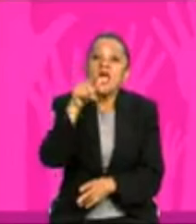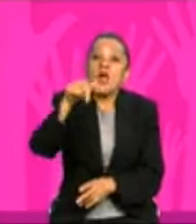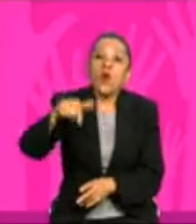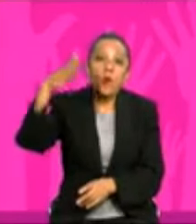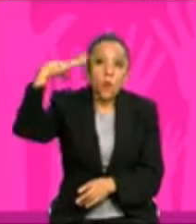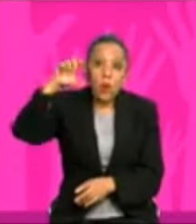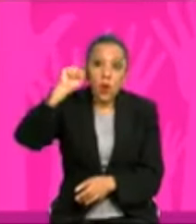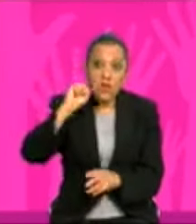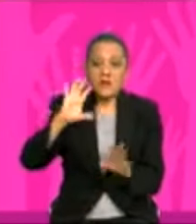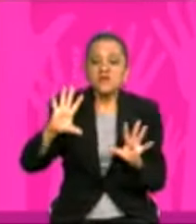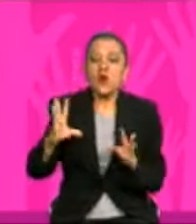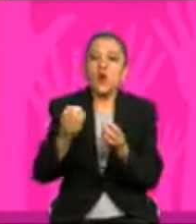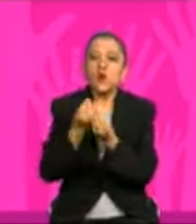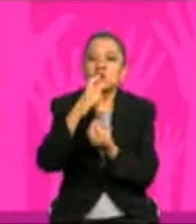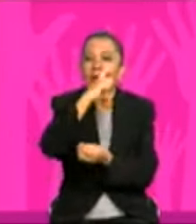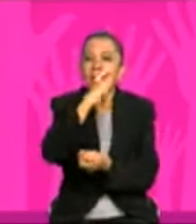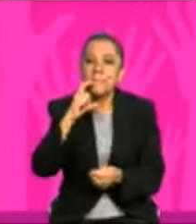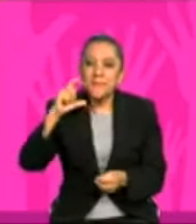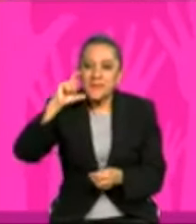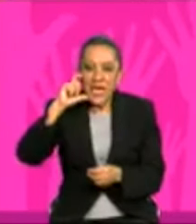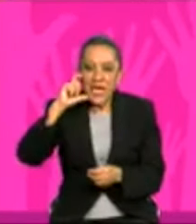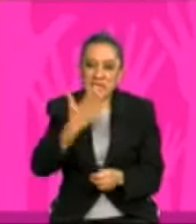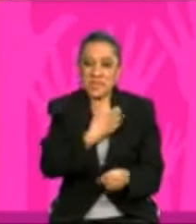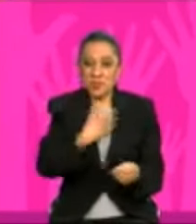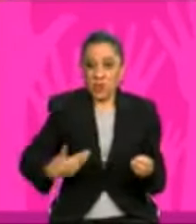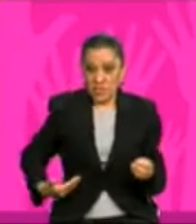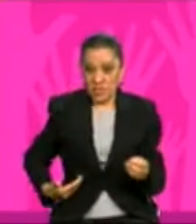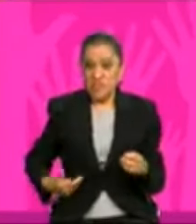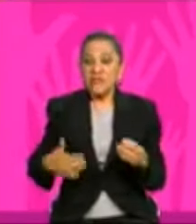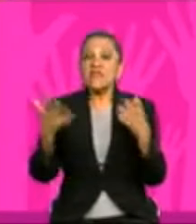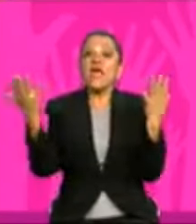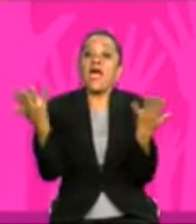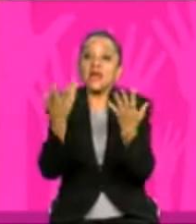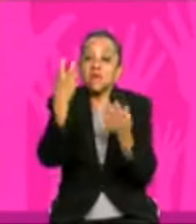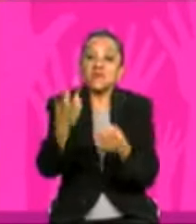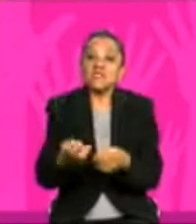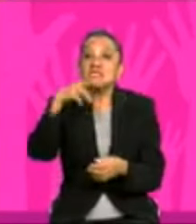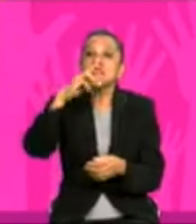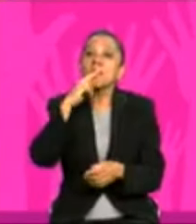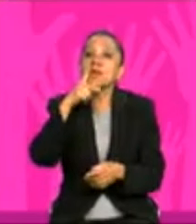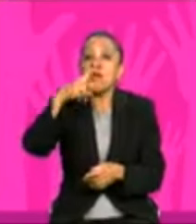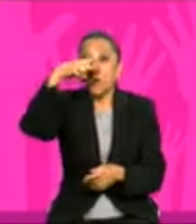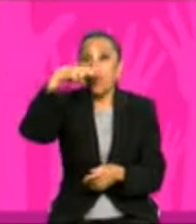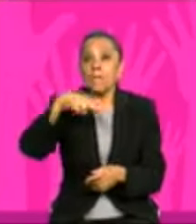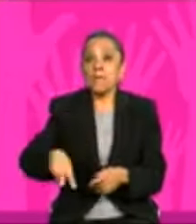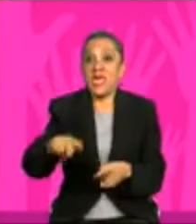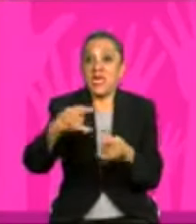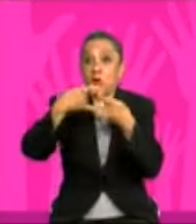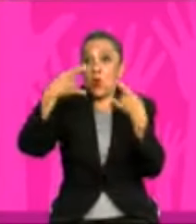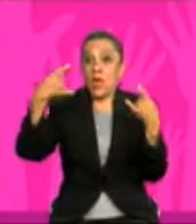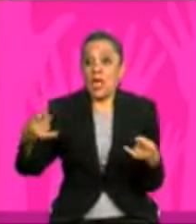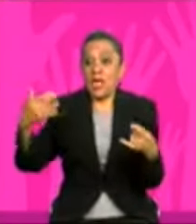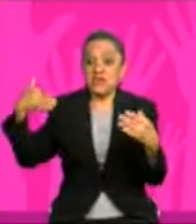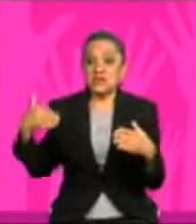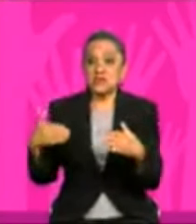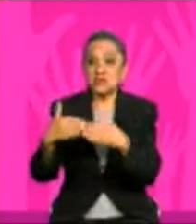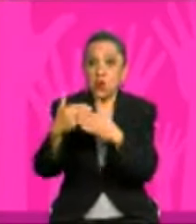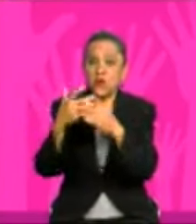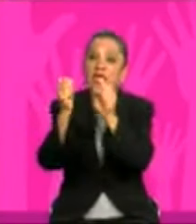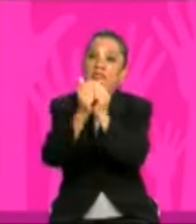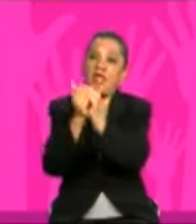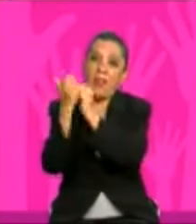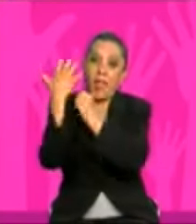Junto con Maynes, presidente, vamos a hacer de este el mejor México de la historia. De la mano de las y